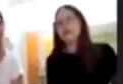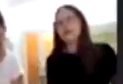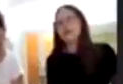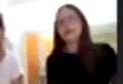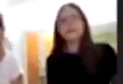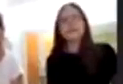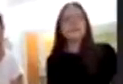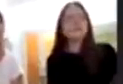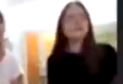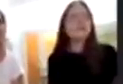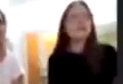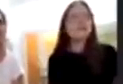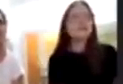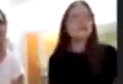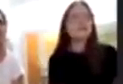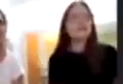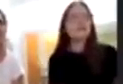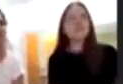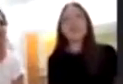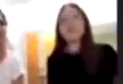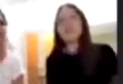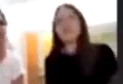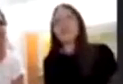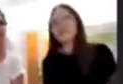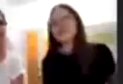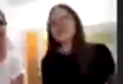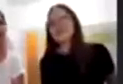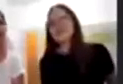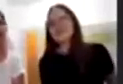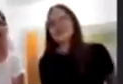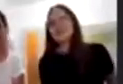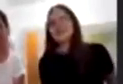que traen tanta belleza y armonía a la vida.